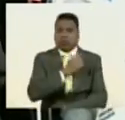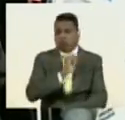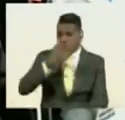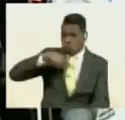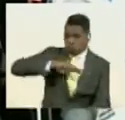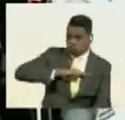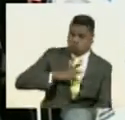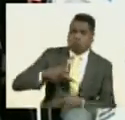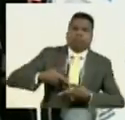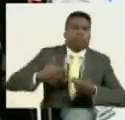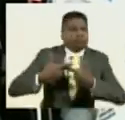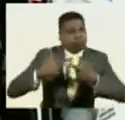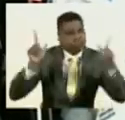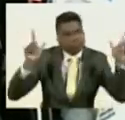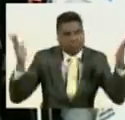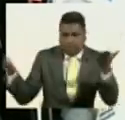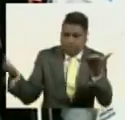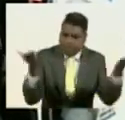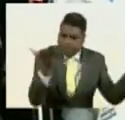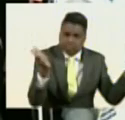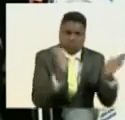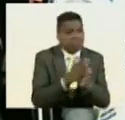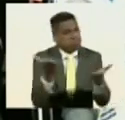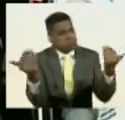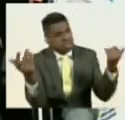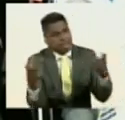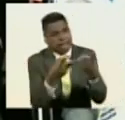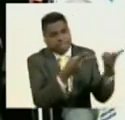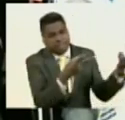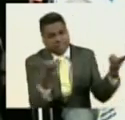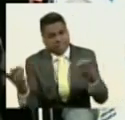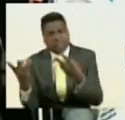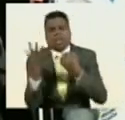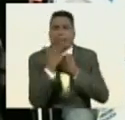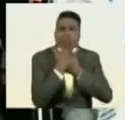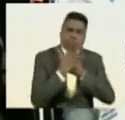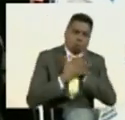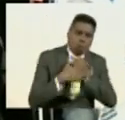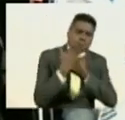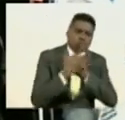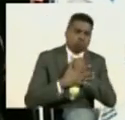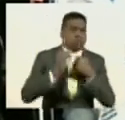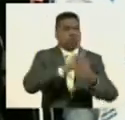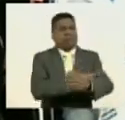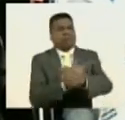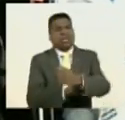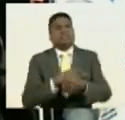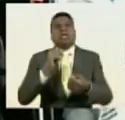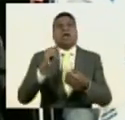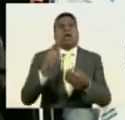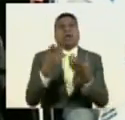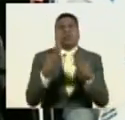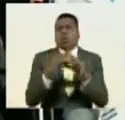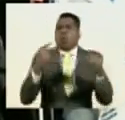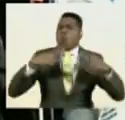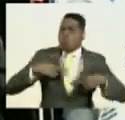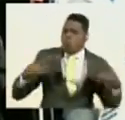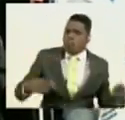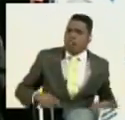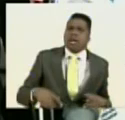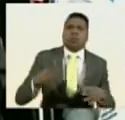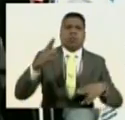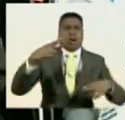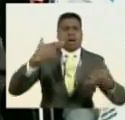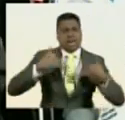sus familias necesitan consuelo, fortaleza y un trato muy humano. Y la